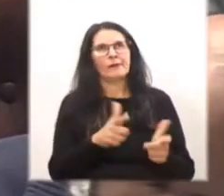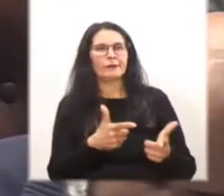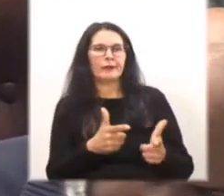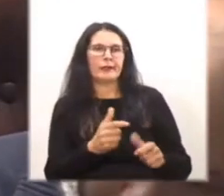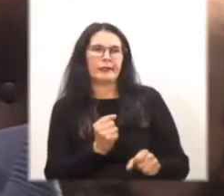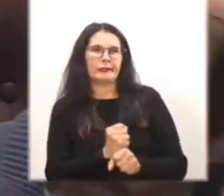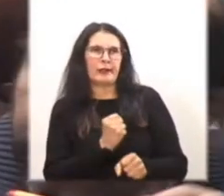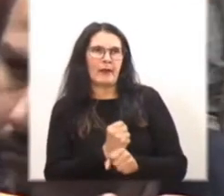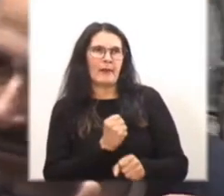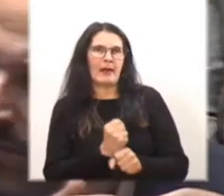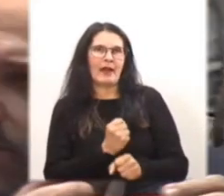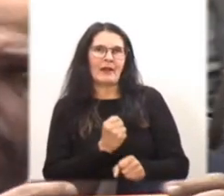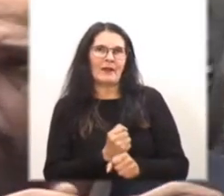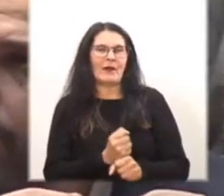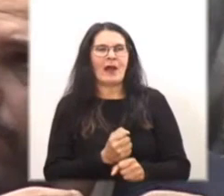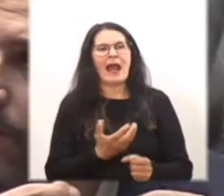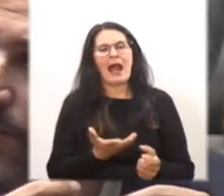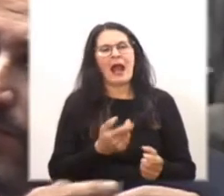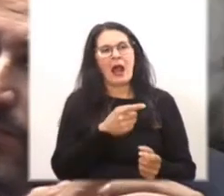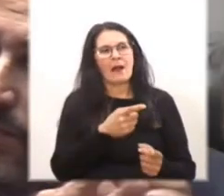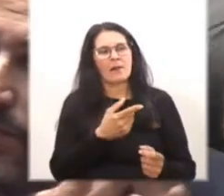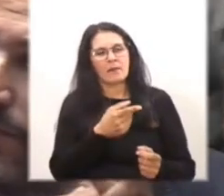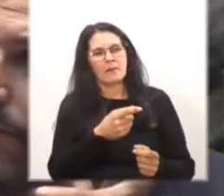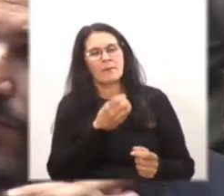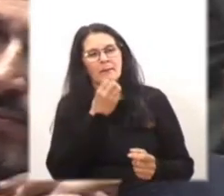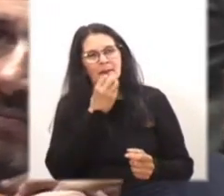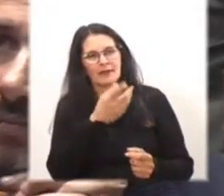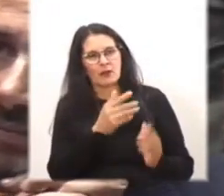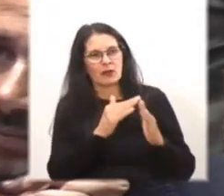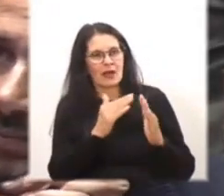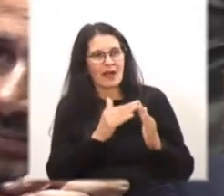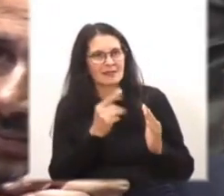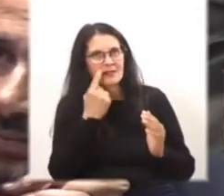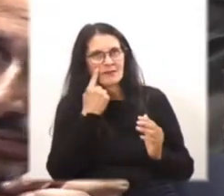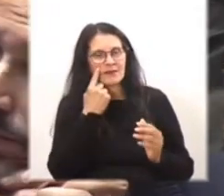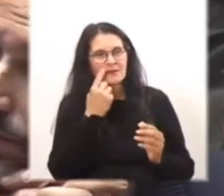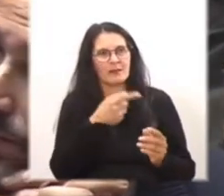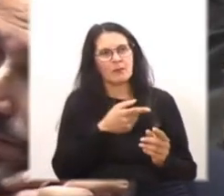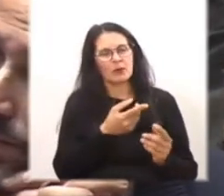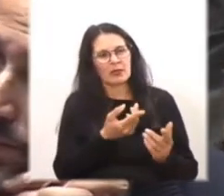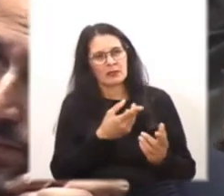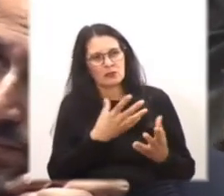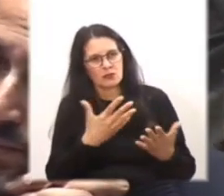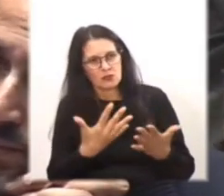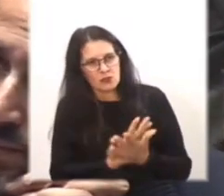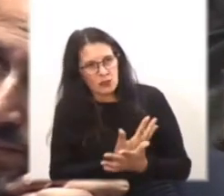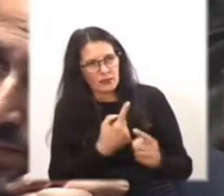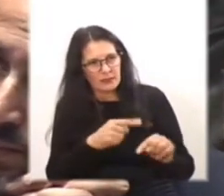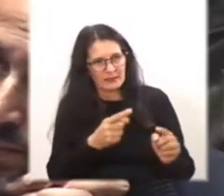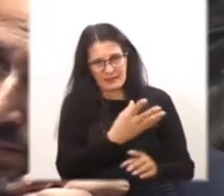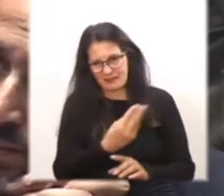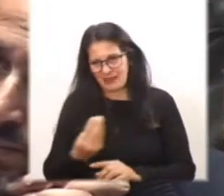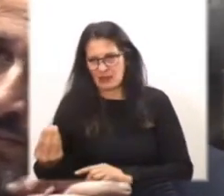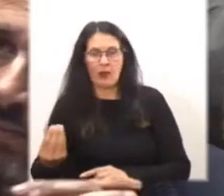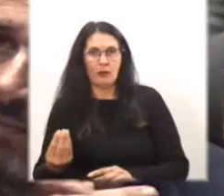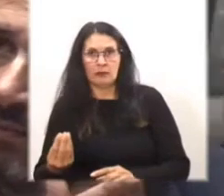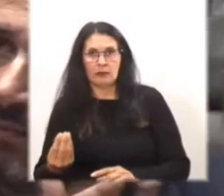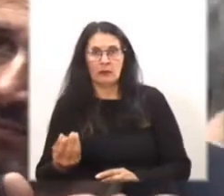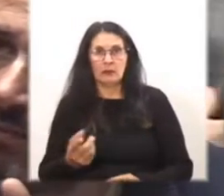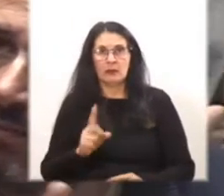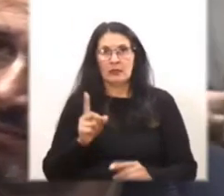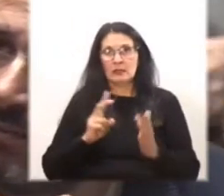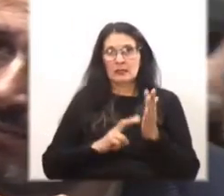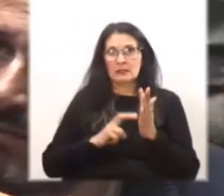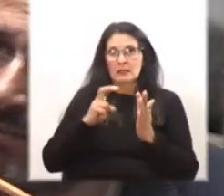que requería parar la olla de su casa porque la estaba pasando mal, como tantos salteños y salteñas la